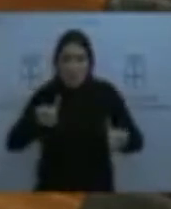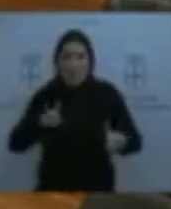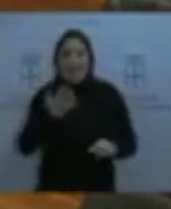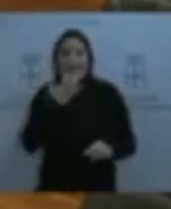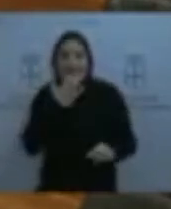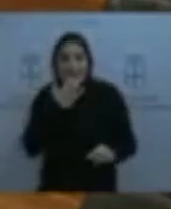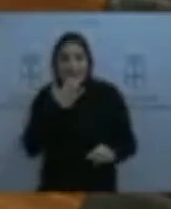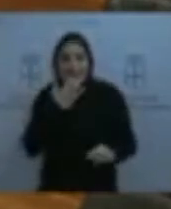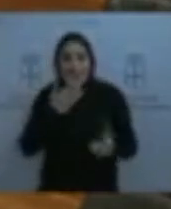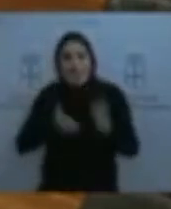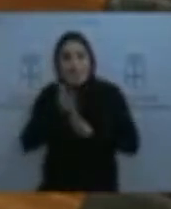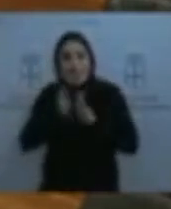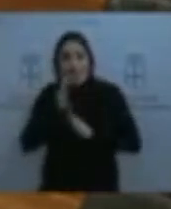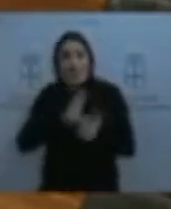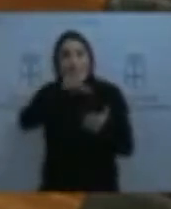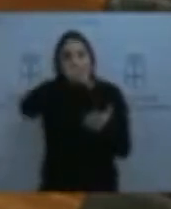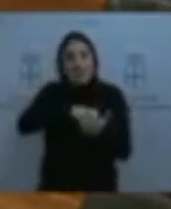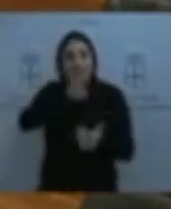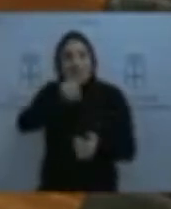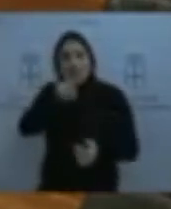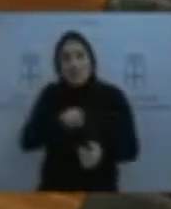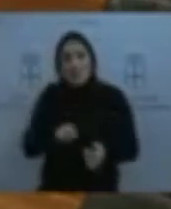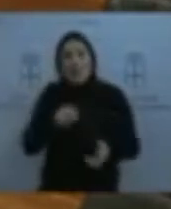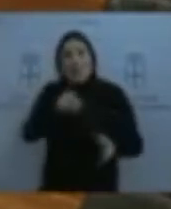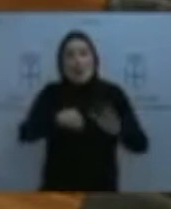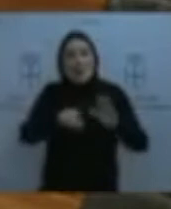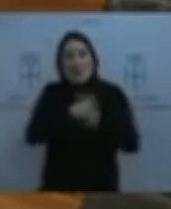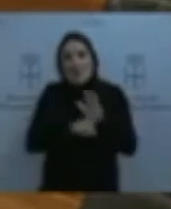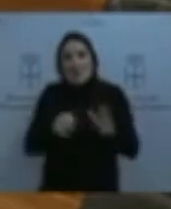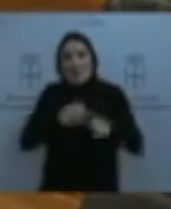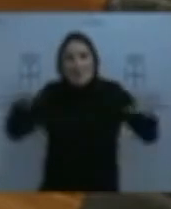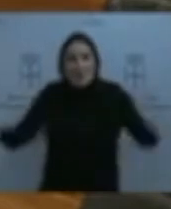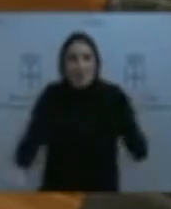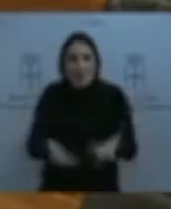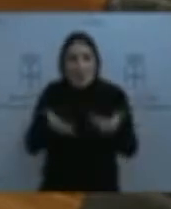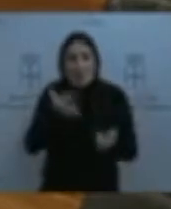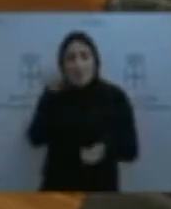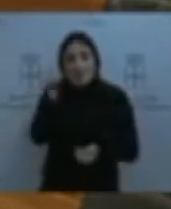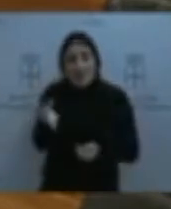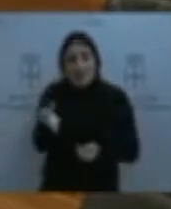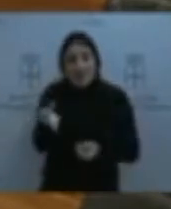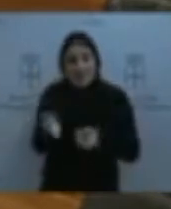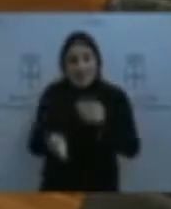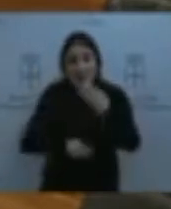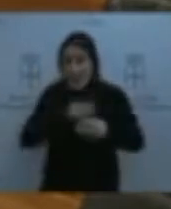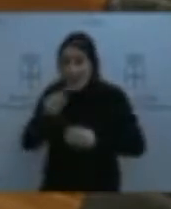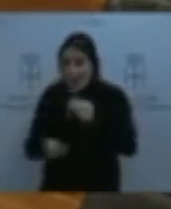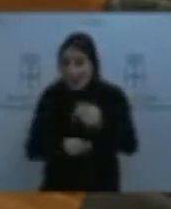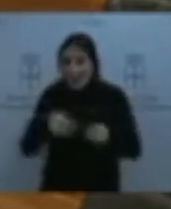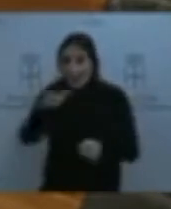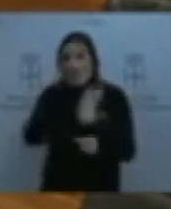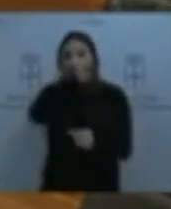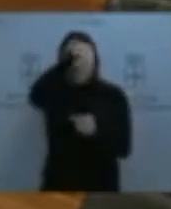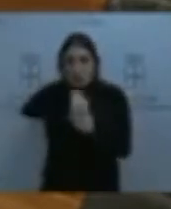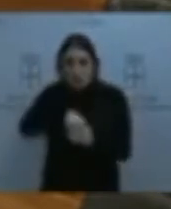del centro, las medidas que procedan deben inexcusablemente promoverse y ponerse en y desde el seno del mencionado